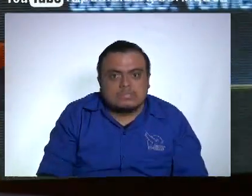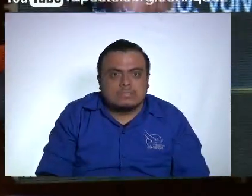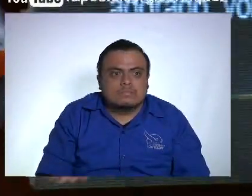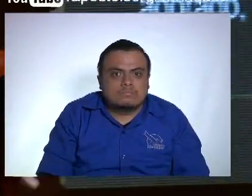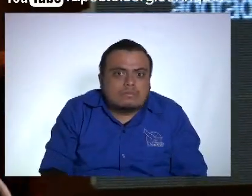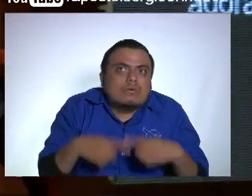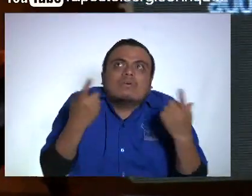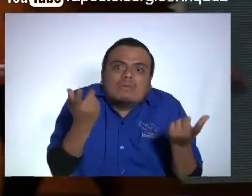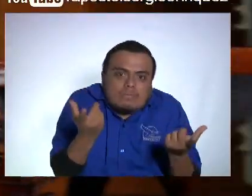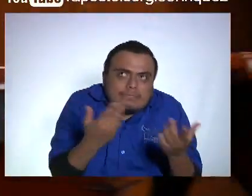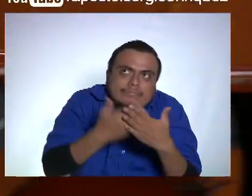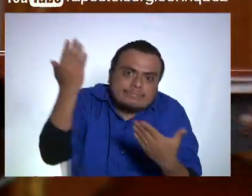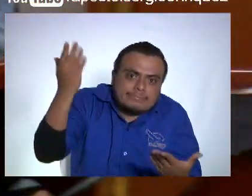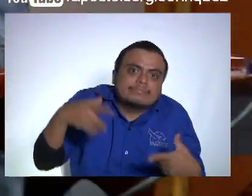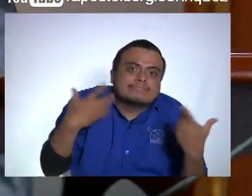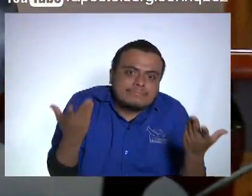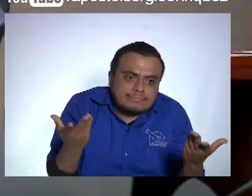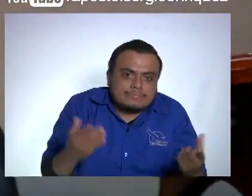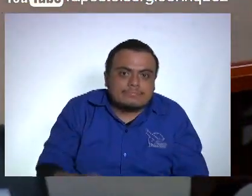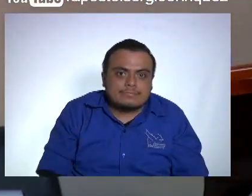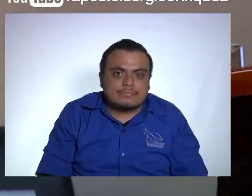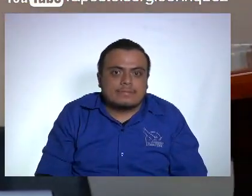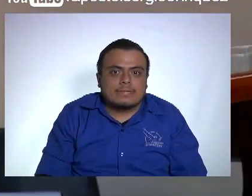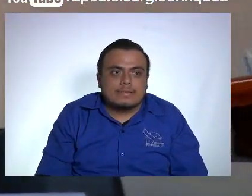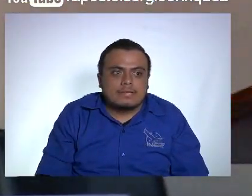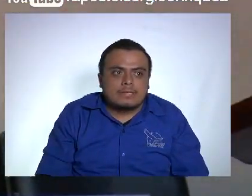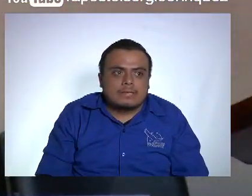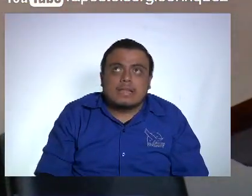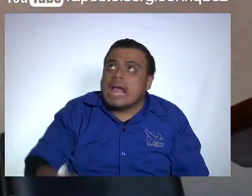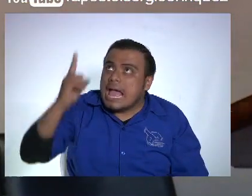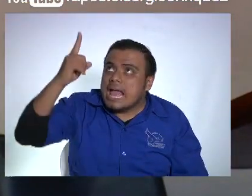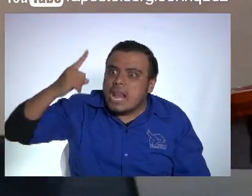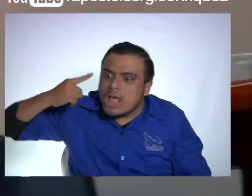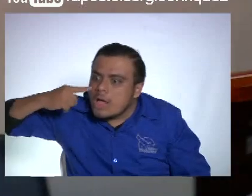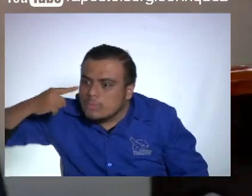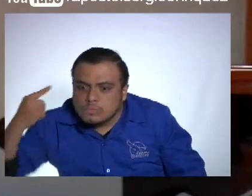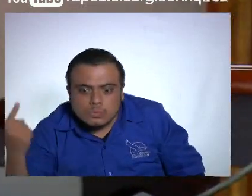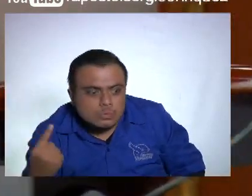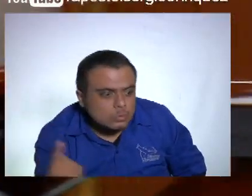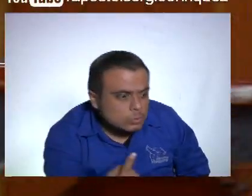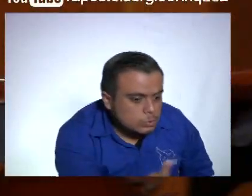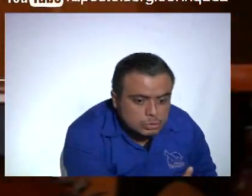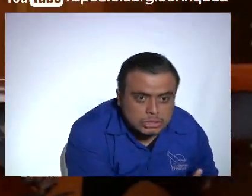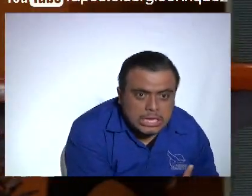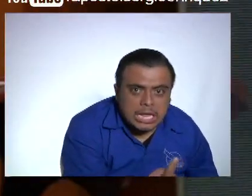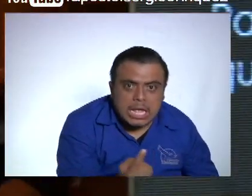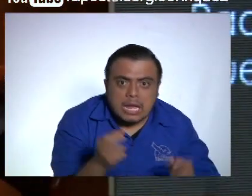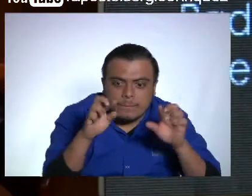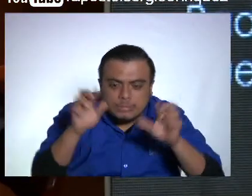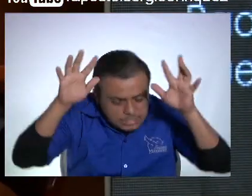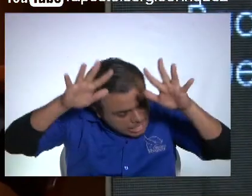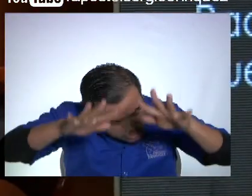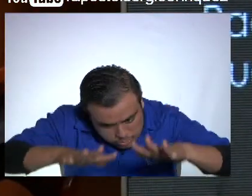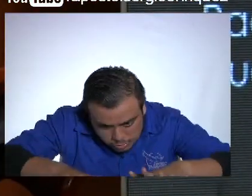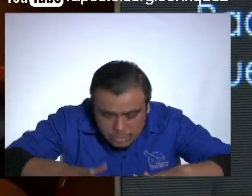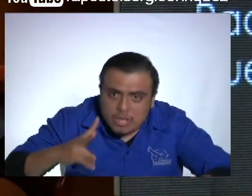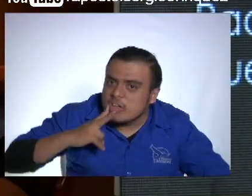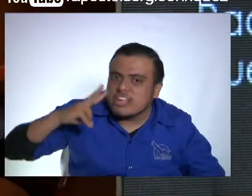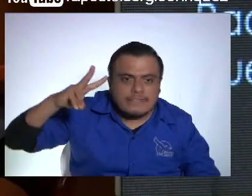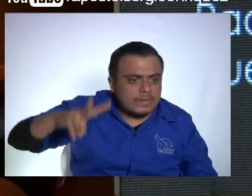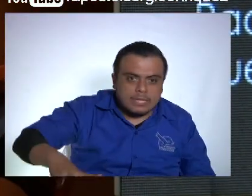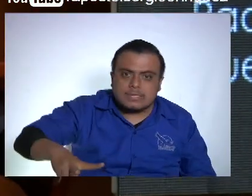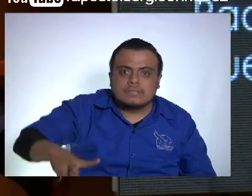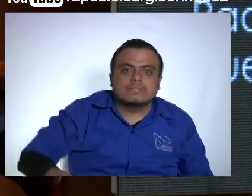¿Cómo nos vamos a ir? Él está buscando adoradores en espíritu y verdad.